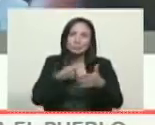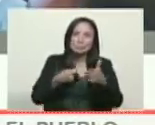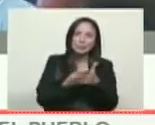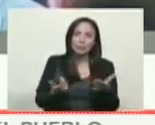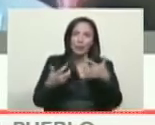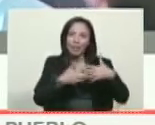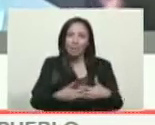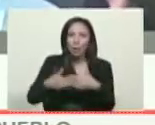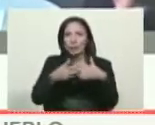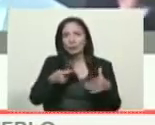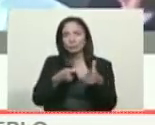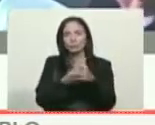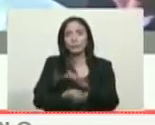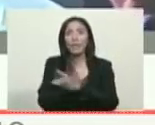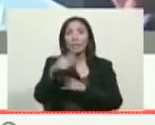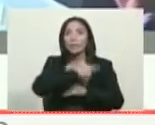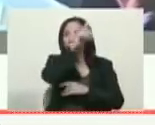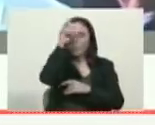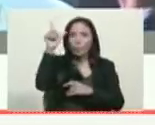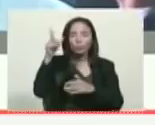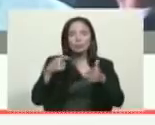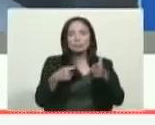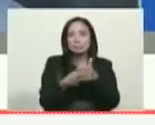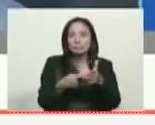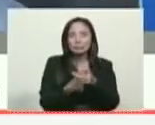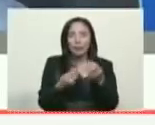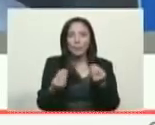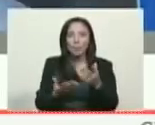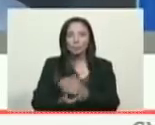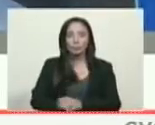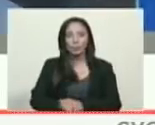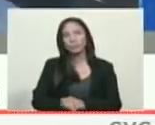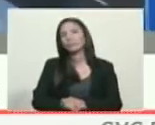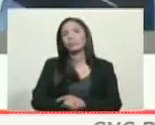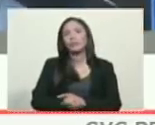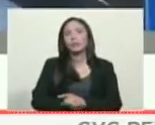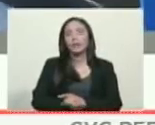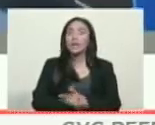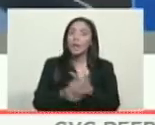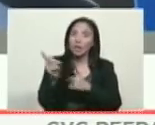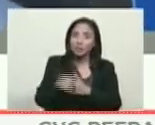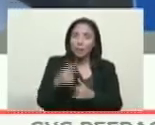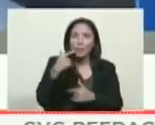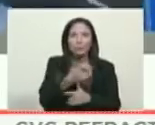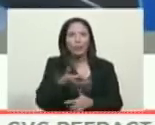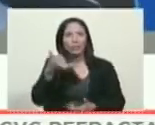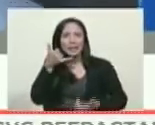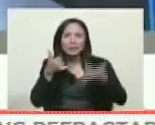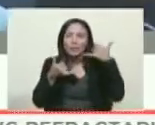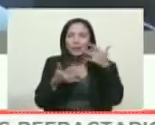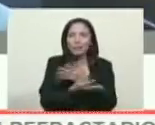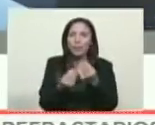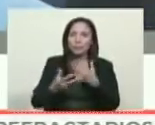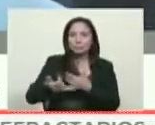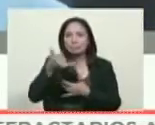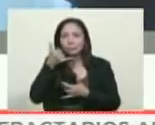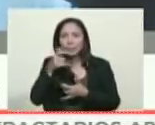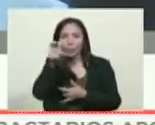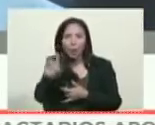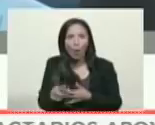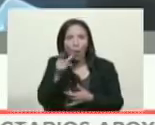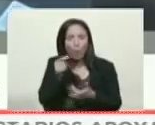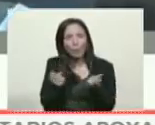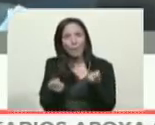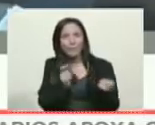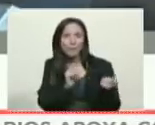la presión de Leopoldo López, que no aguantaba que María Corina Machado a cada rato le estaba pasando el teléfono para que hablara con Marco Rubio o